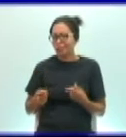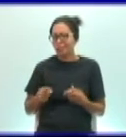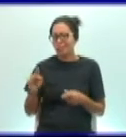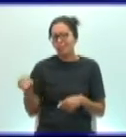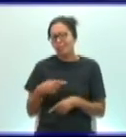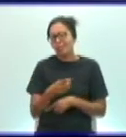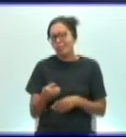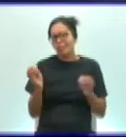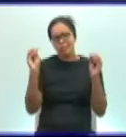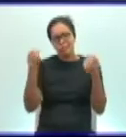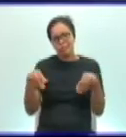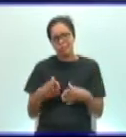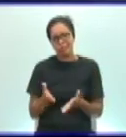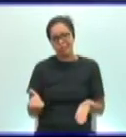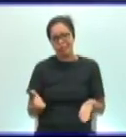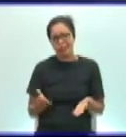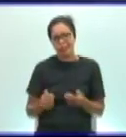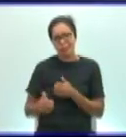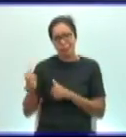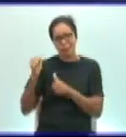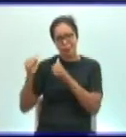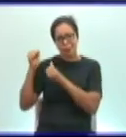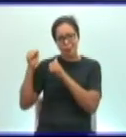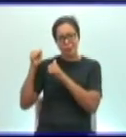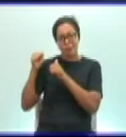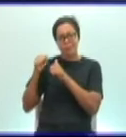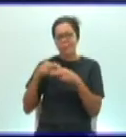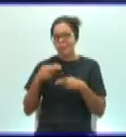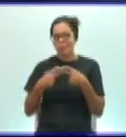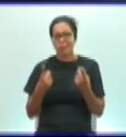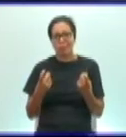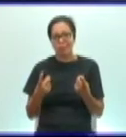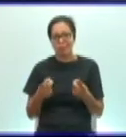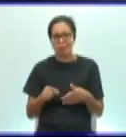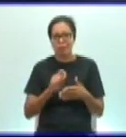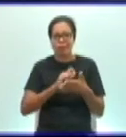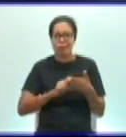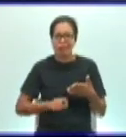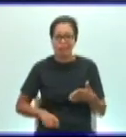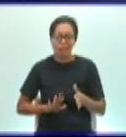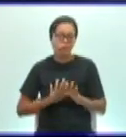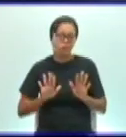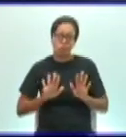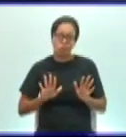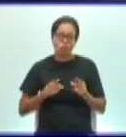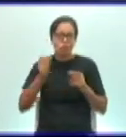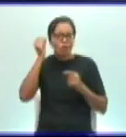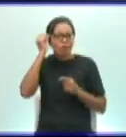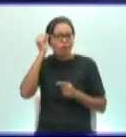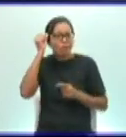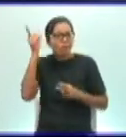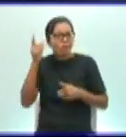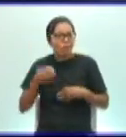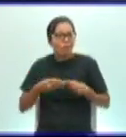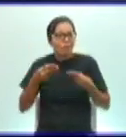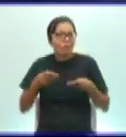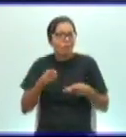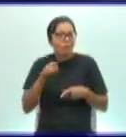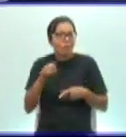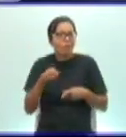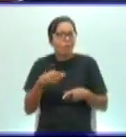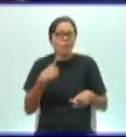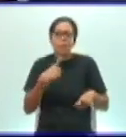conocen y por lo tanto no es necesario tenerlas todas ahí a la mano. Yo les doy unas ideas y ustedes tienen otras formas para descargar